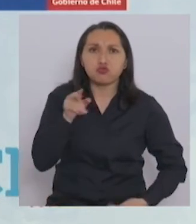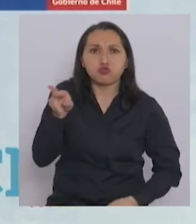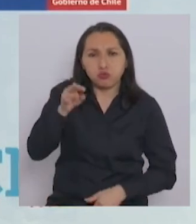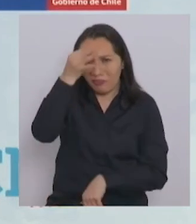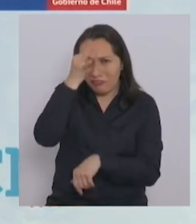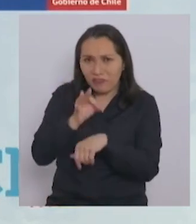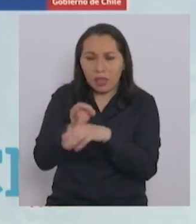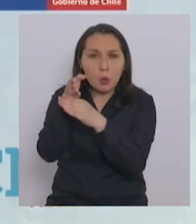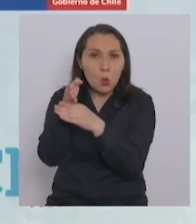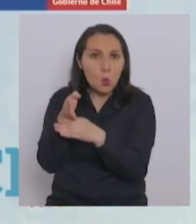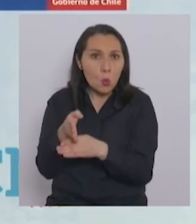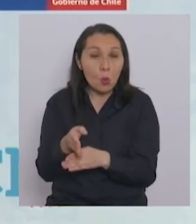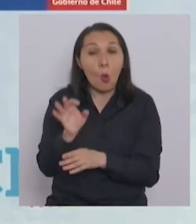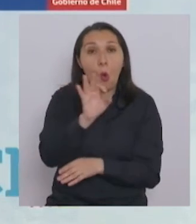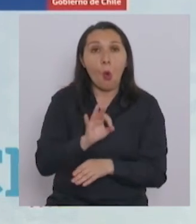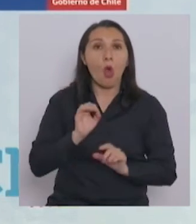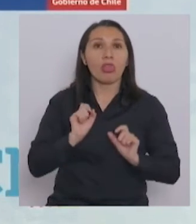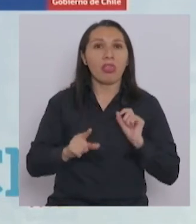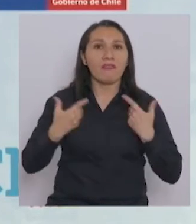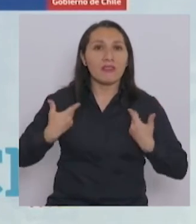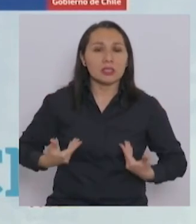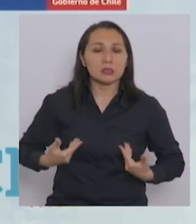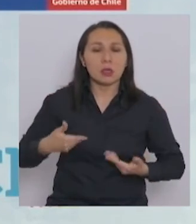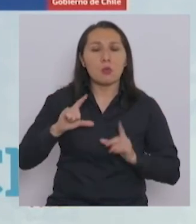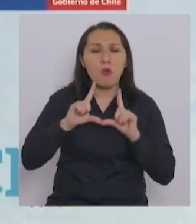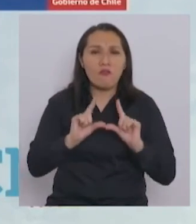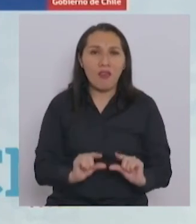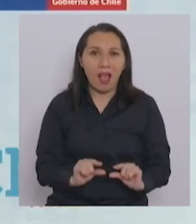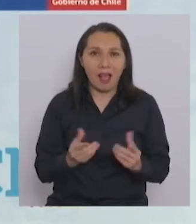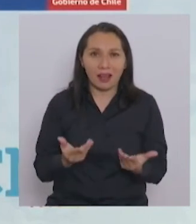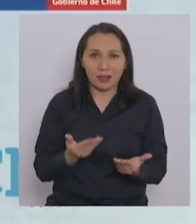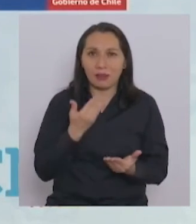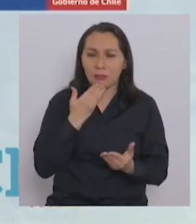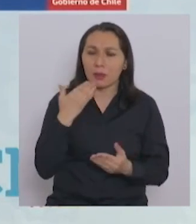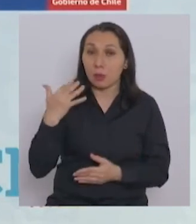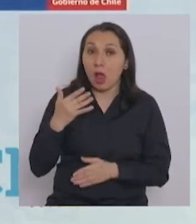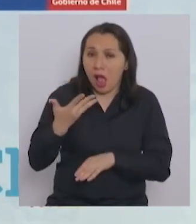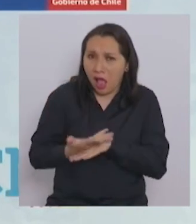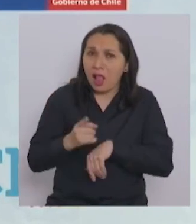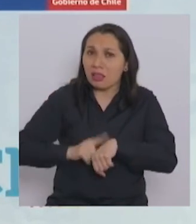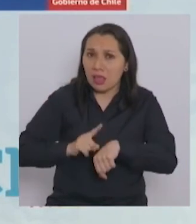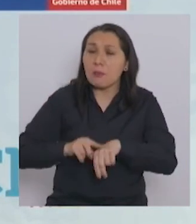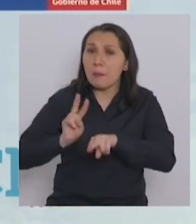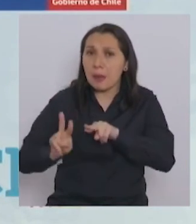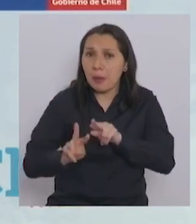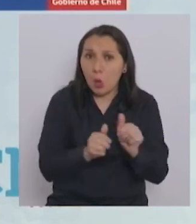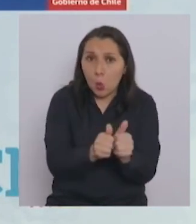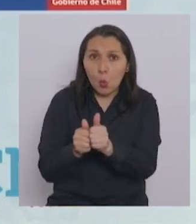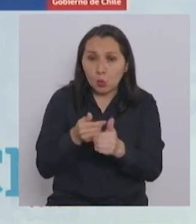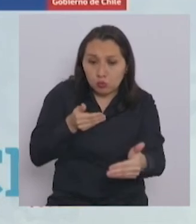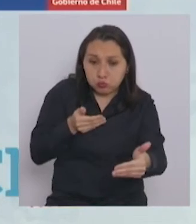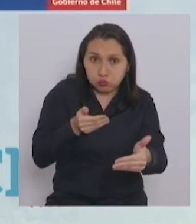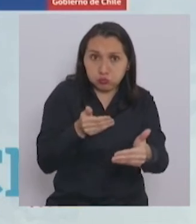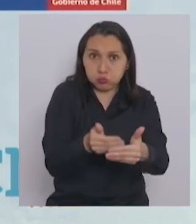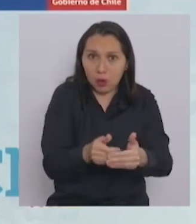crónicas o de defensas bajas. Tenemos algo de tiempo para prepararnos juntos para este invierno.